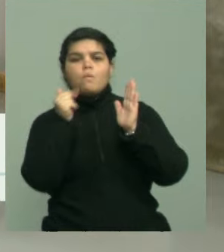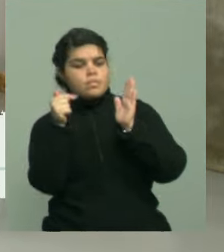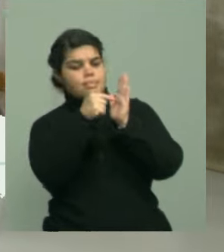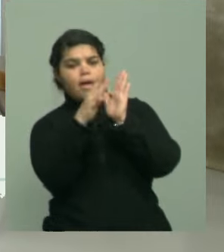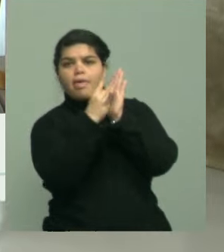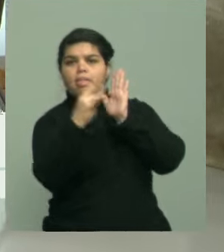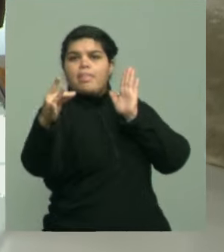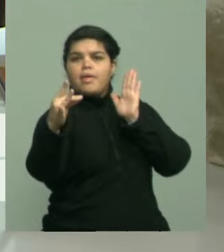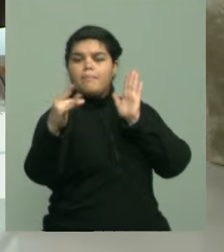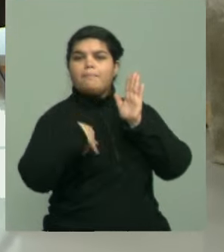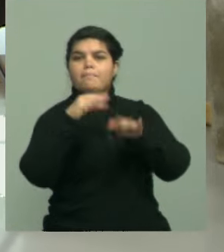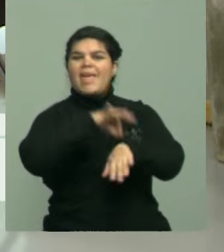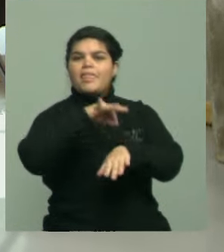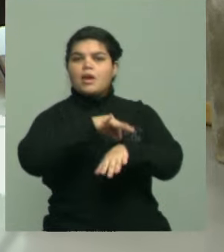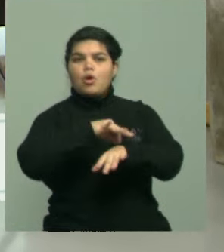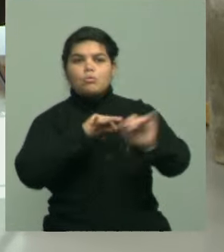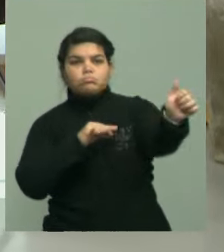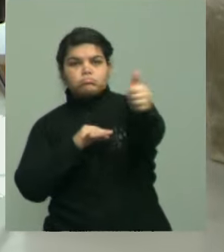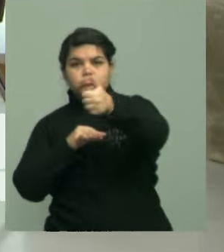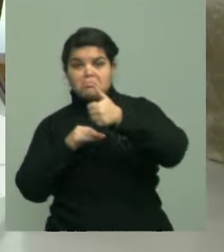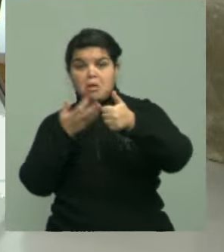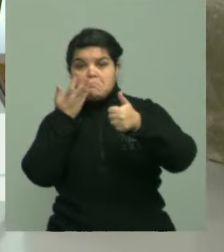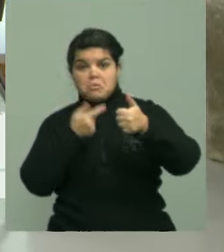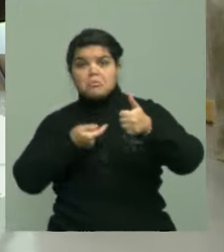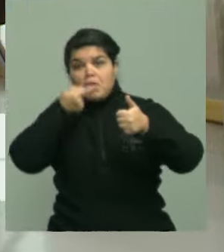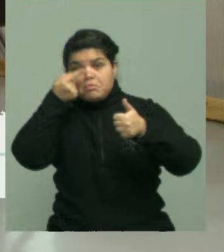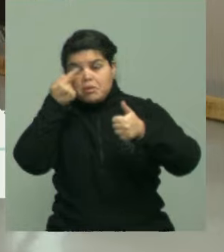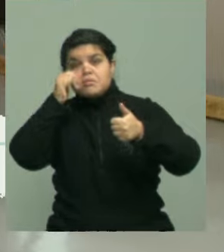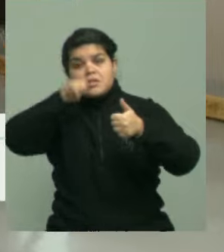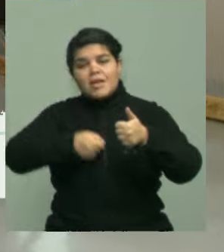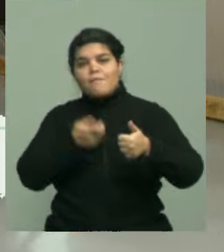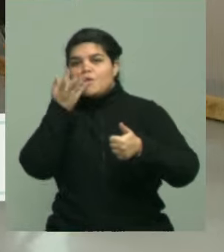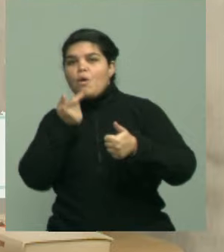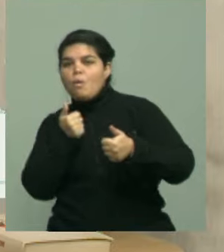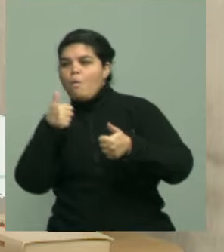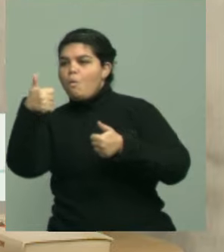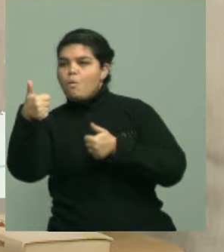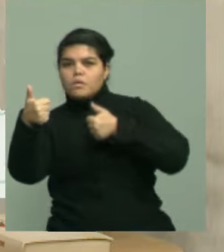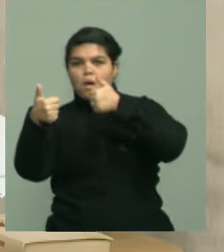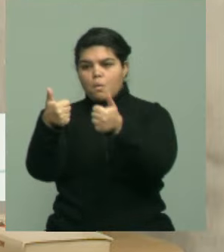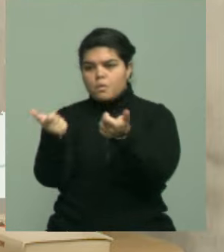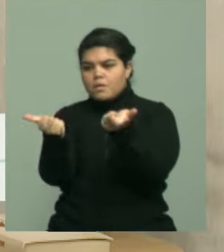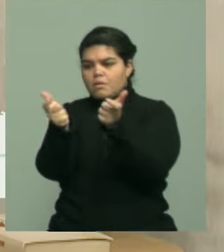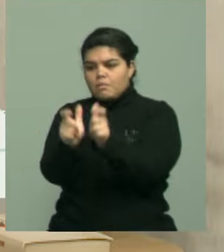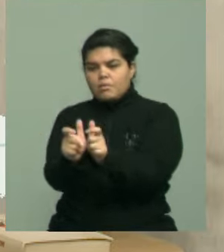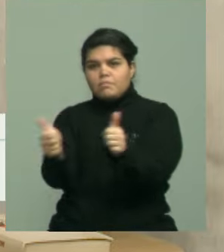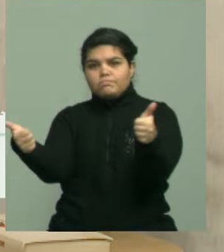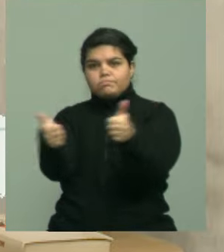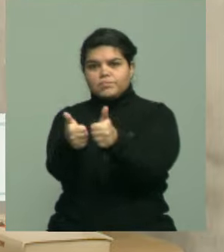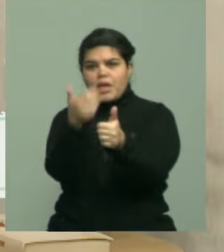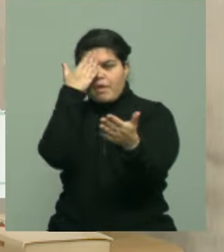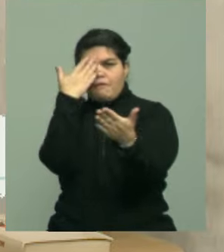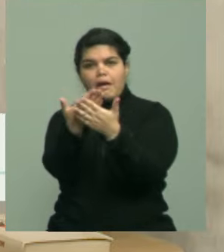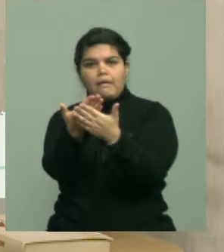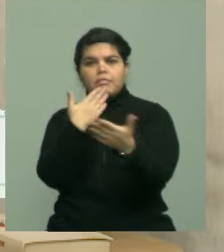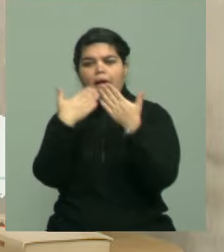¡Bup! Le da clic, el médico, si le interesa, también hace un macheo, ya arman una reunión, se sientan cara a cara y